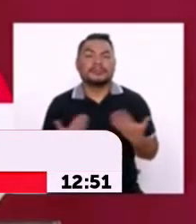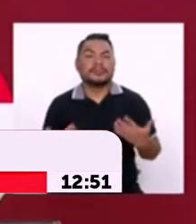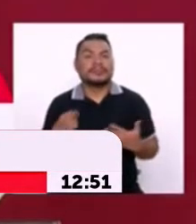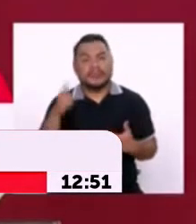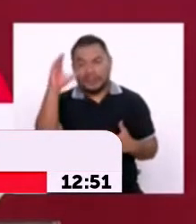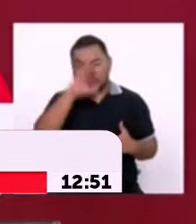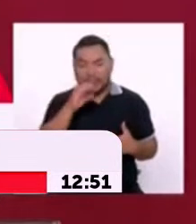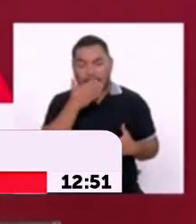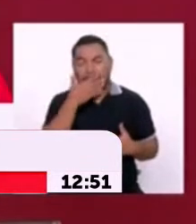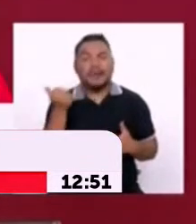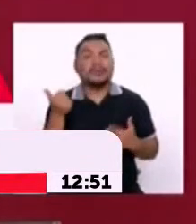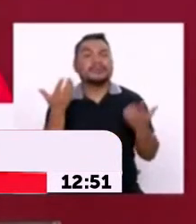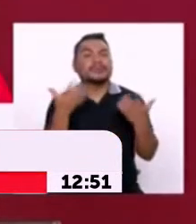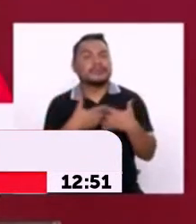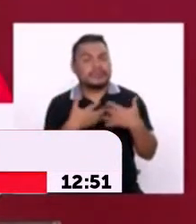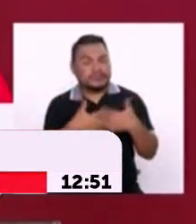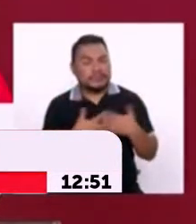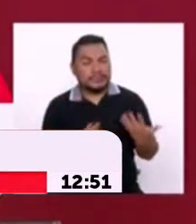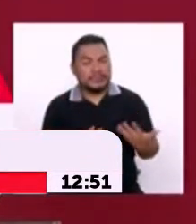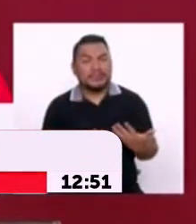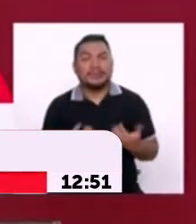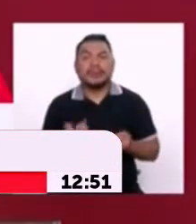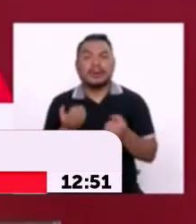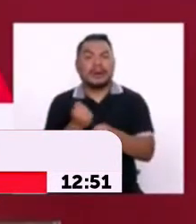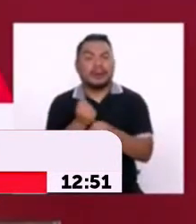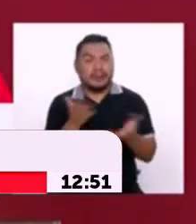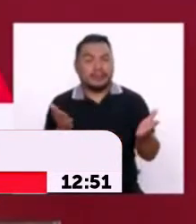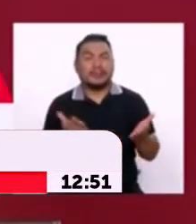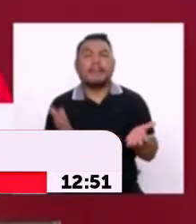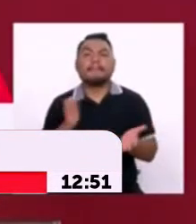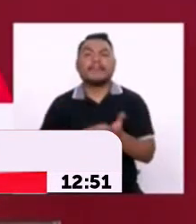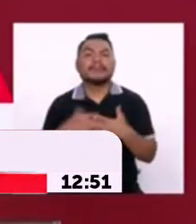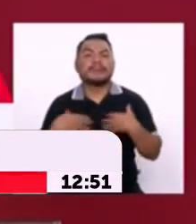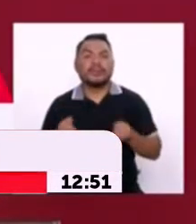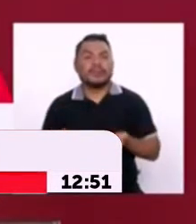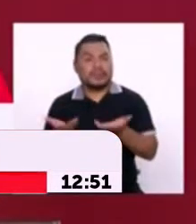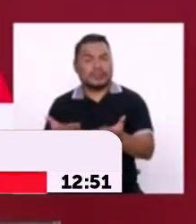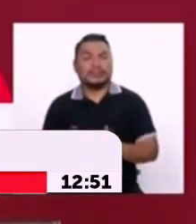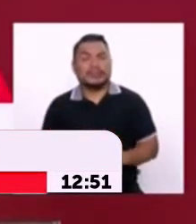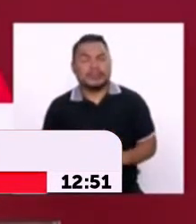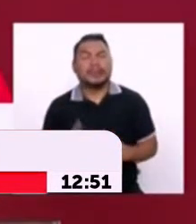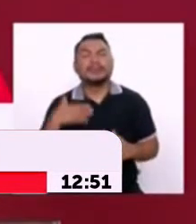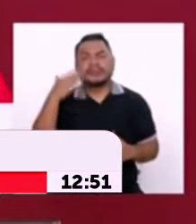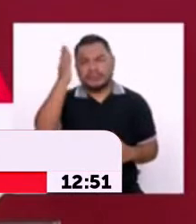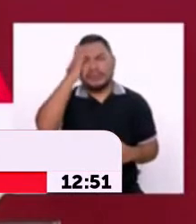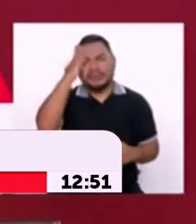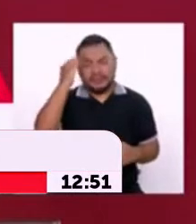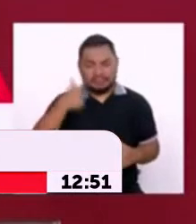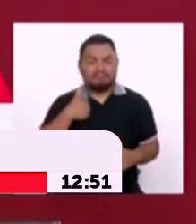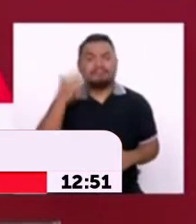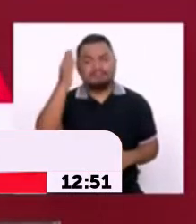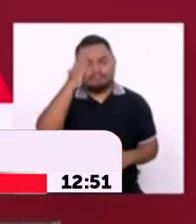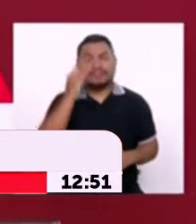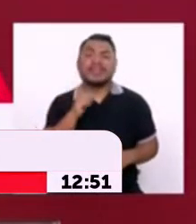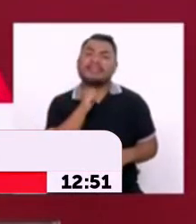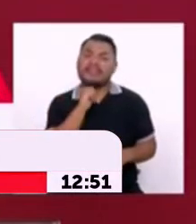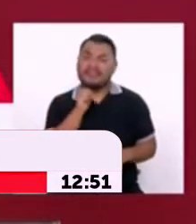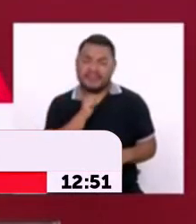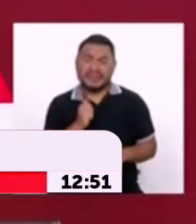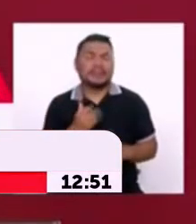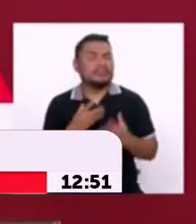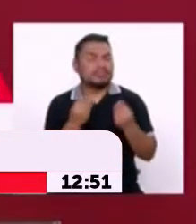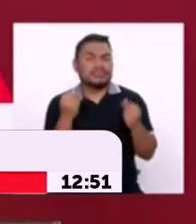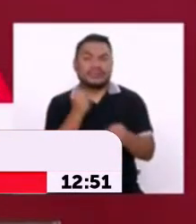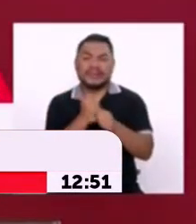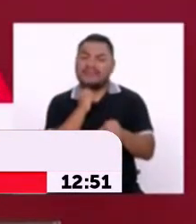en buscar mayores empleos, en brindar más salud. Sabemos y soy consciente que aún